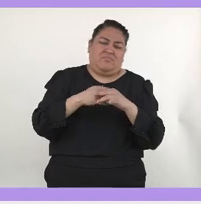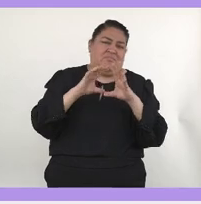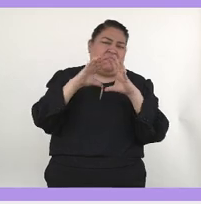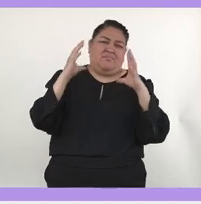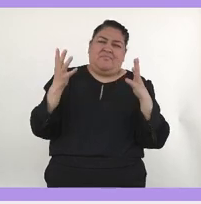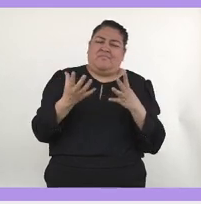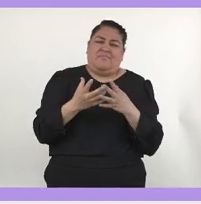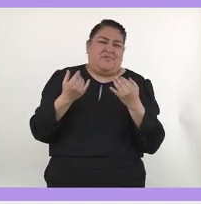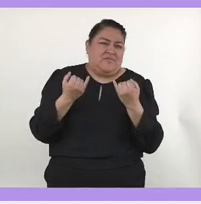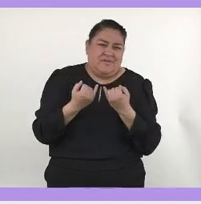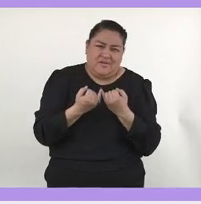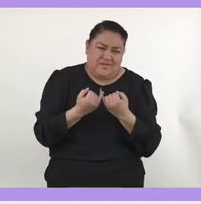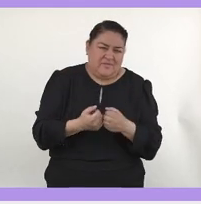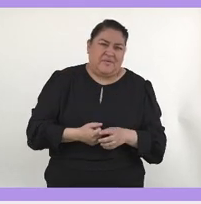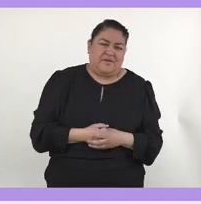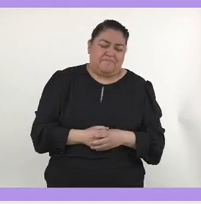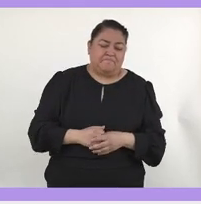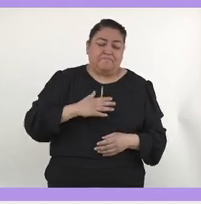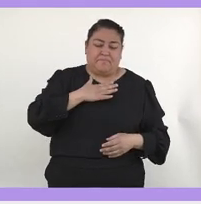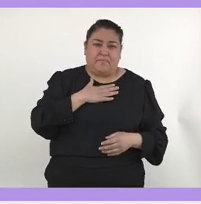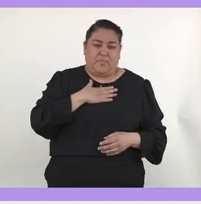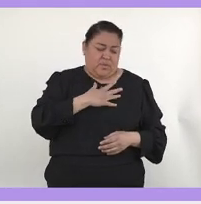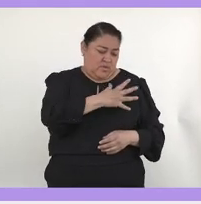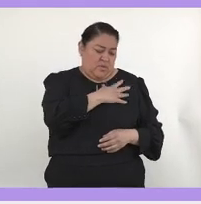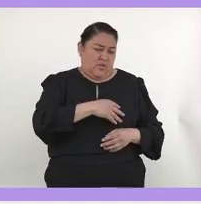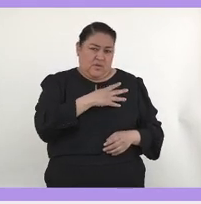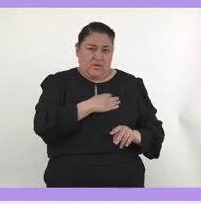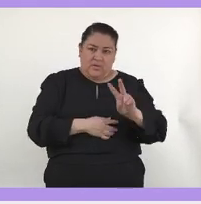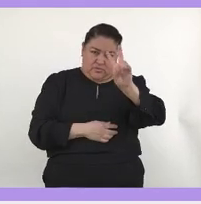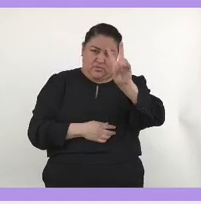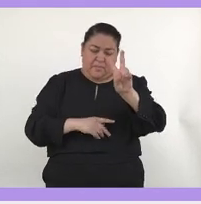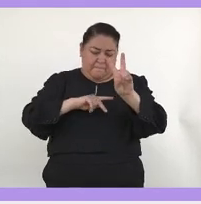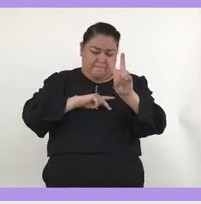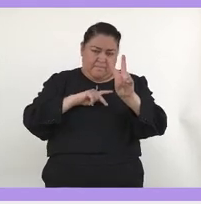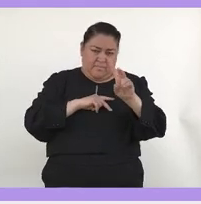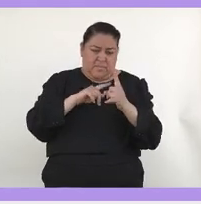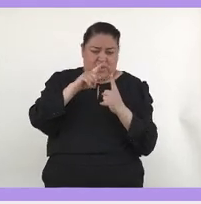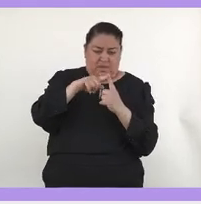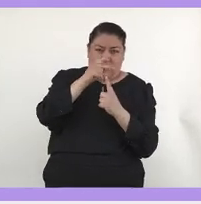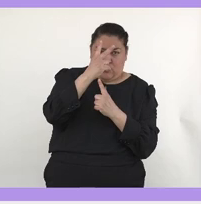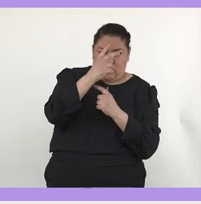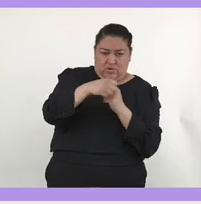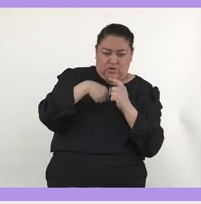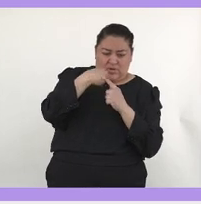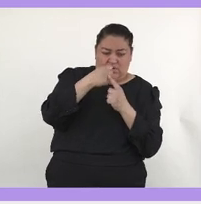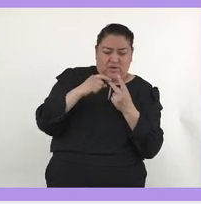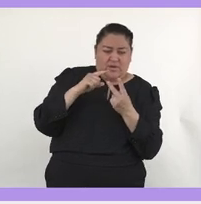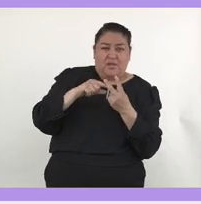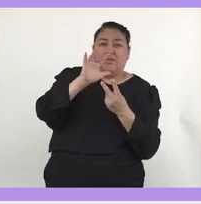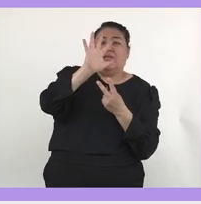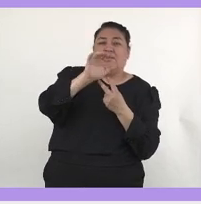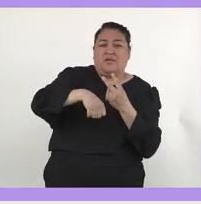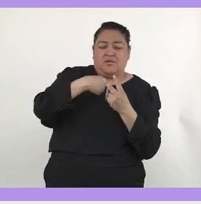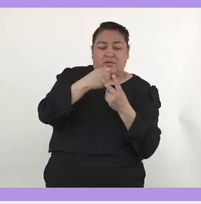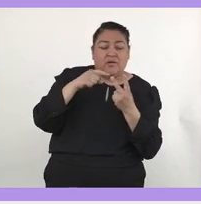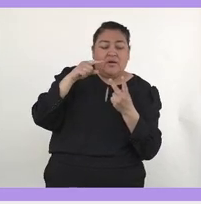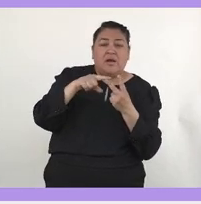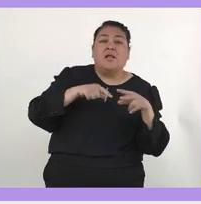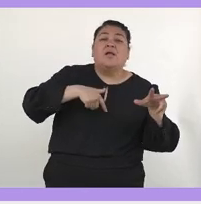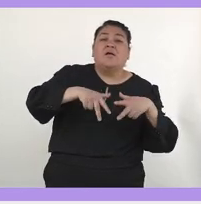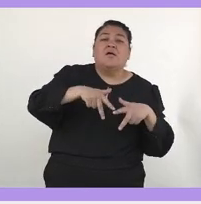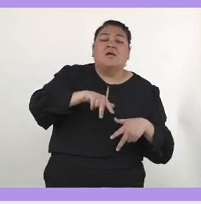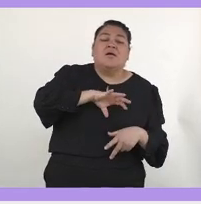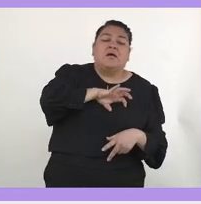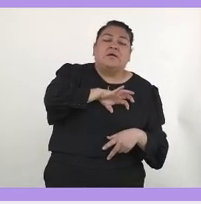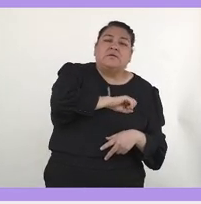bien Mira yo tengo dos hijos de acuerdo de dos y cinco años y mi hijo el mayor le encanta el fútbol pero